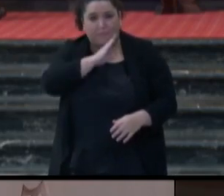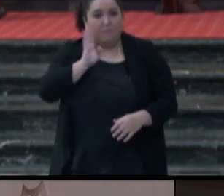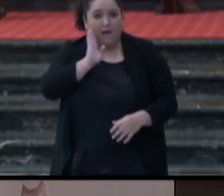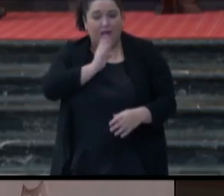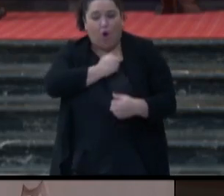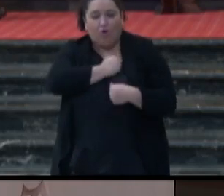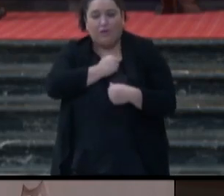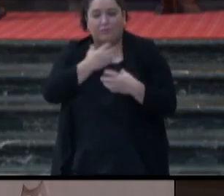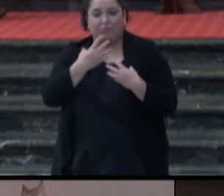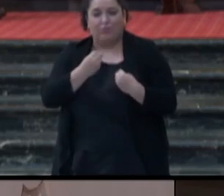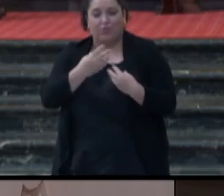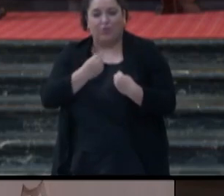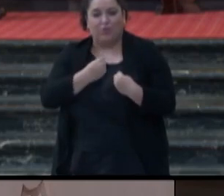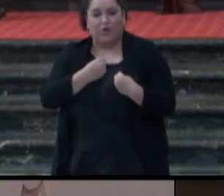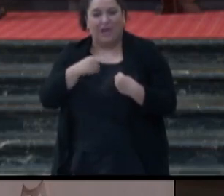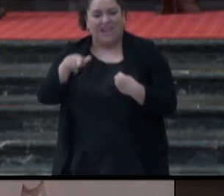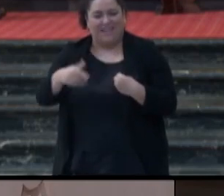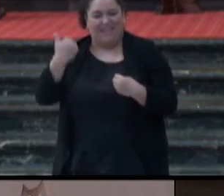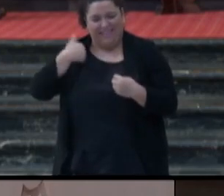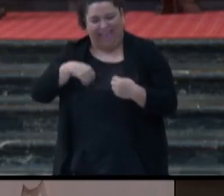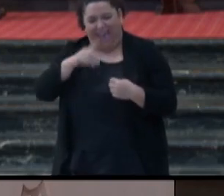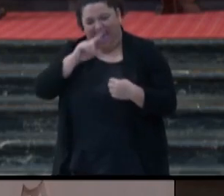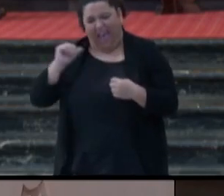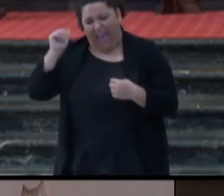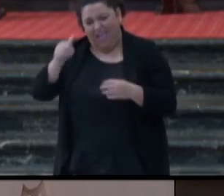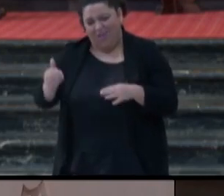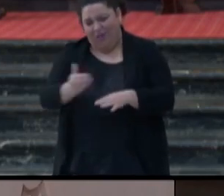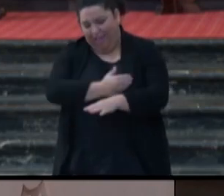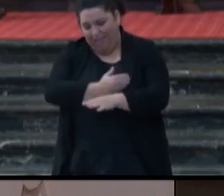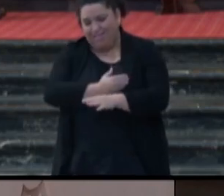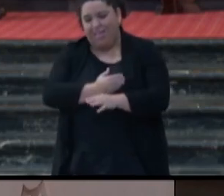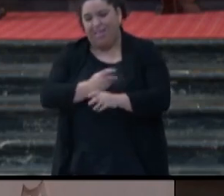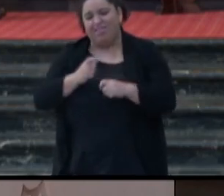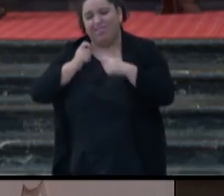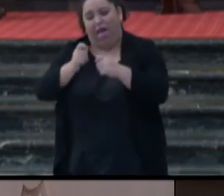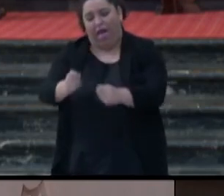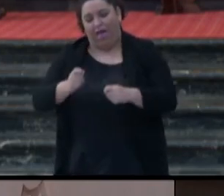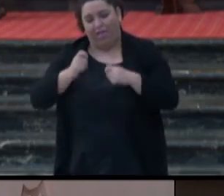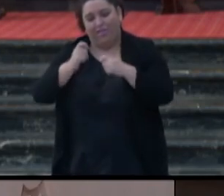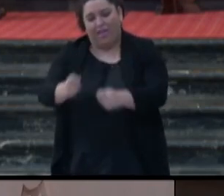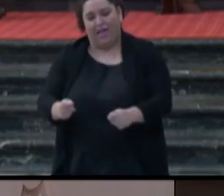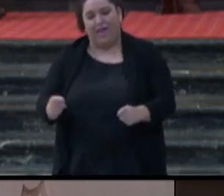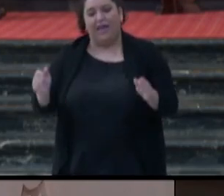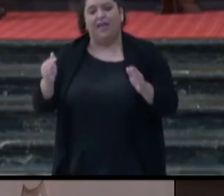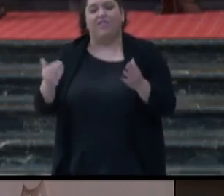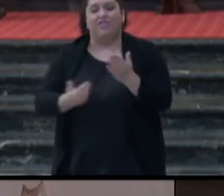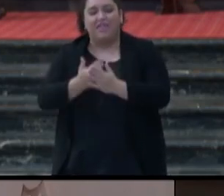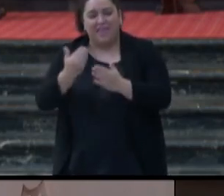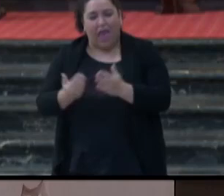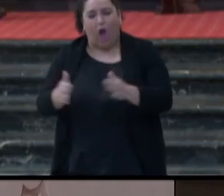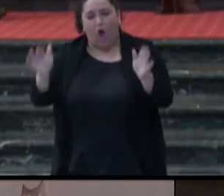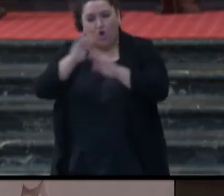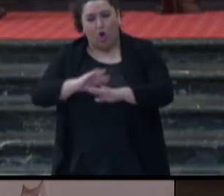padres sus padres llevan ya años y años Días y noches amándole